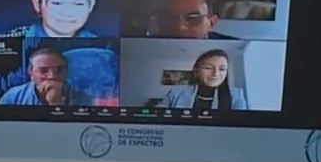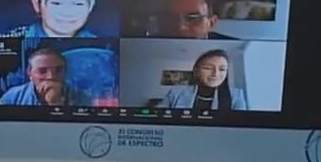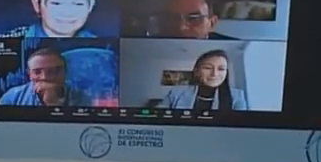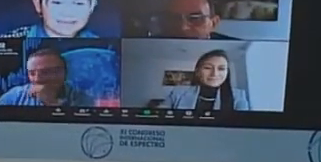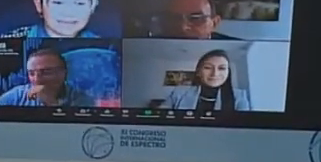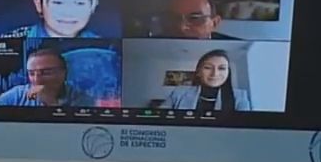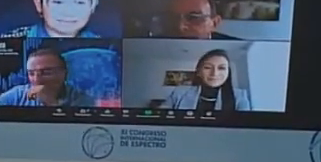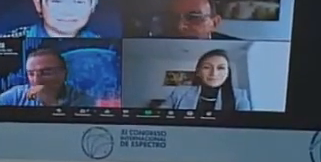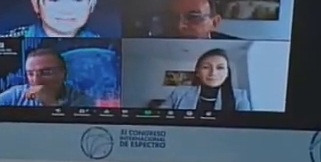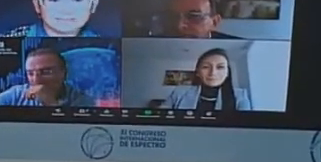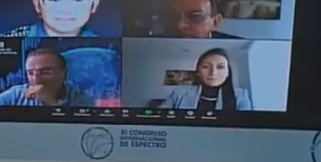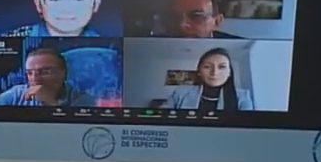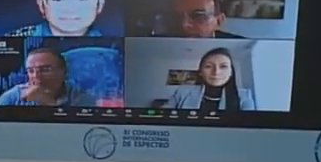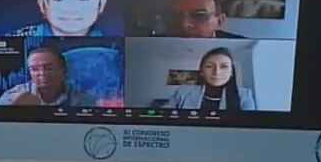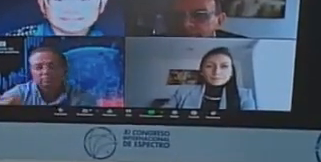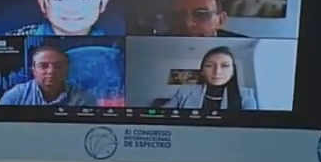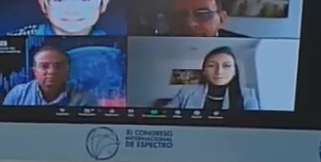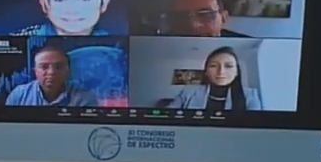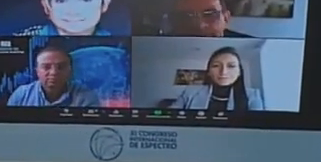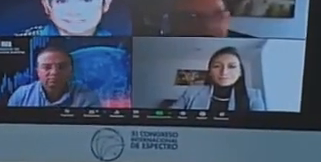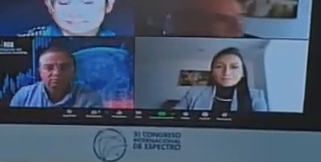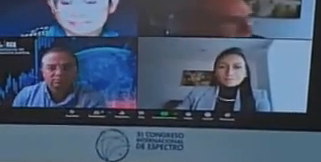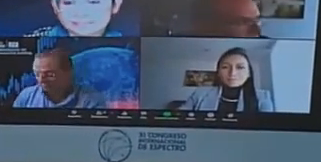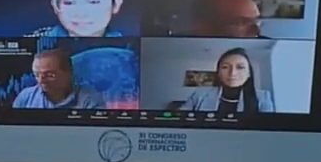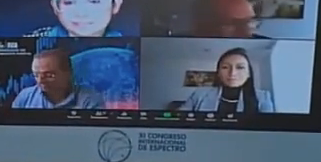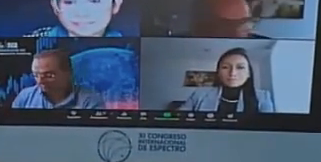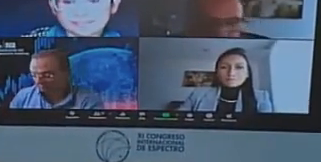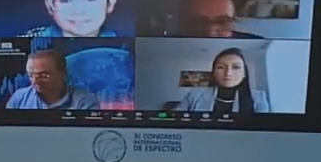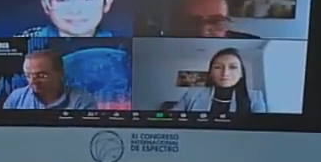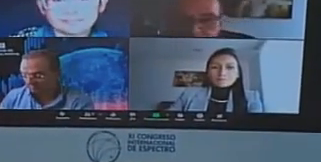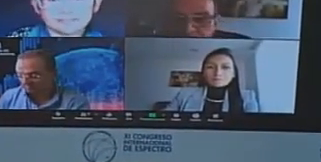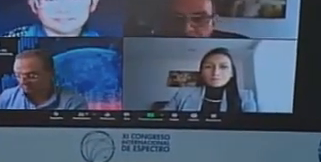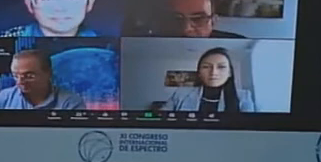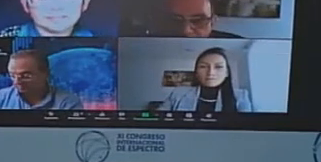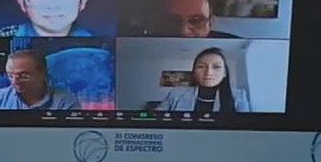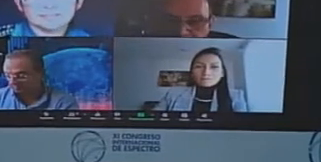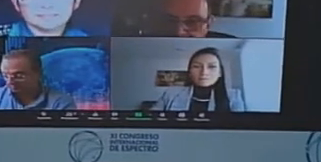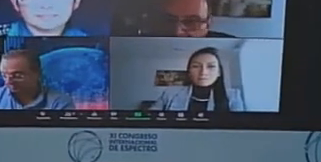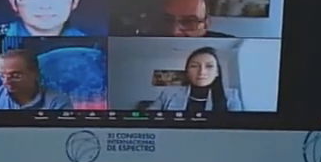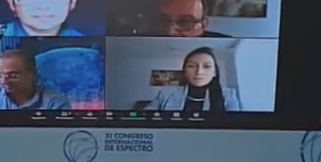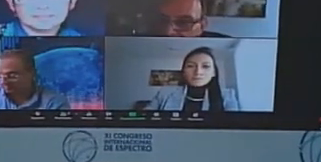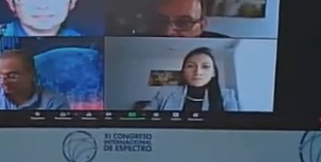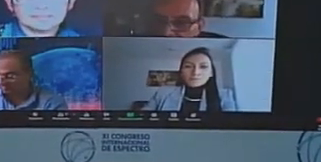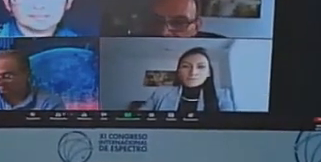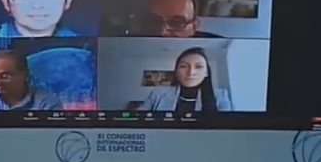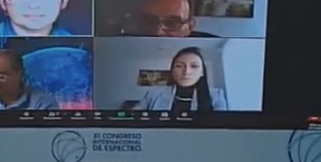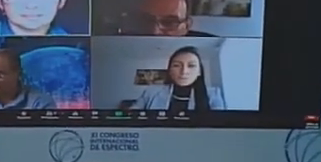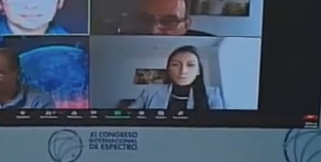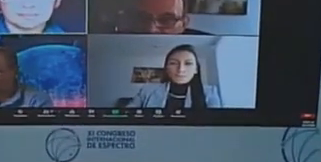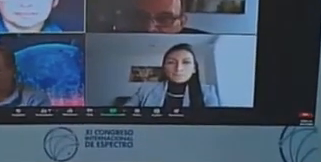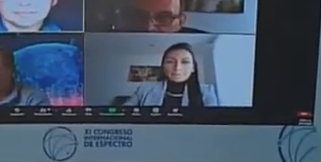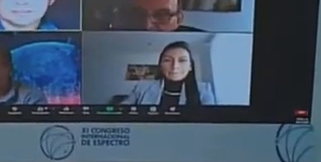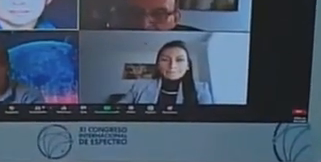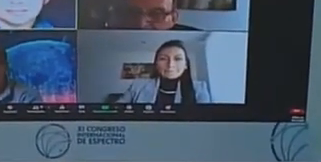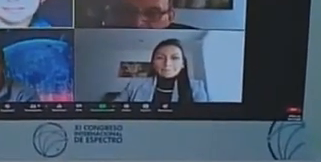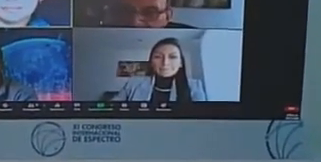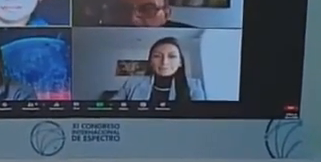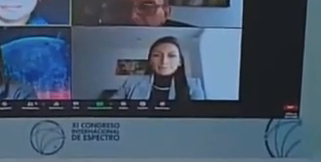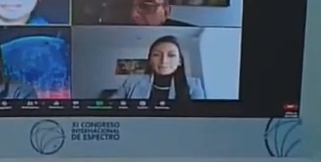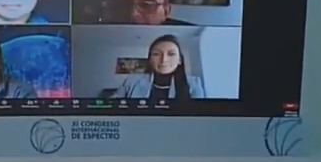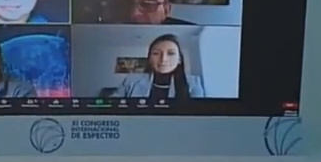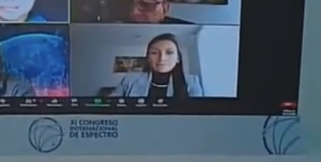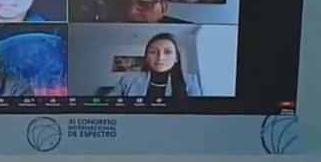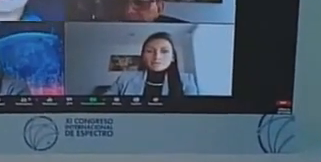parte de los temas pues, que queremos conversar con ustedes. ¿Cómo consideras que ese terreno perdido en materia económica se puede